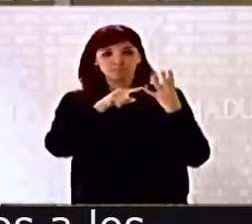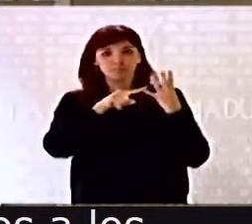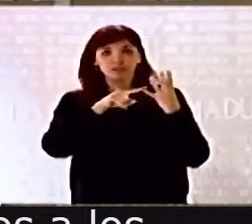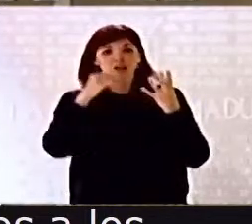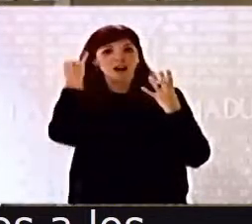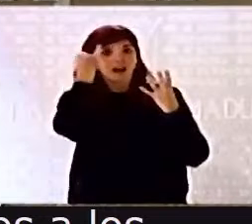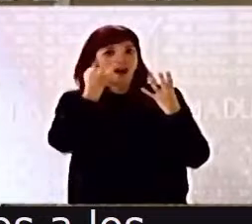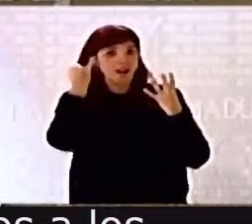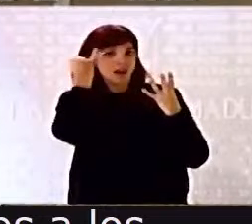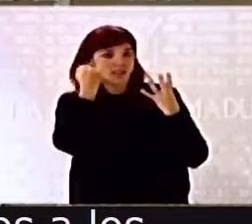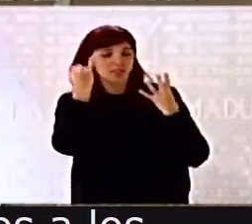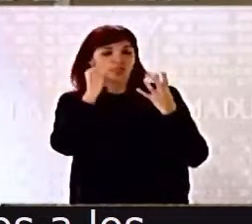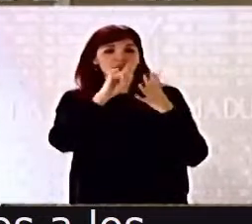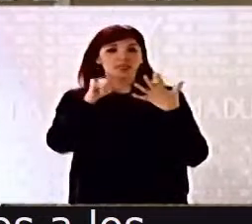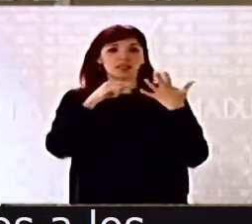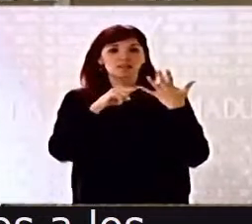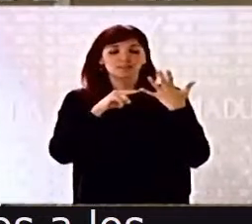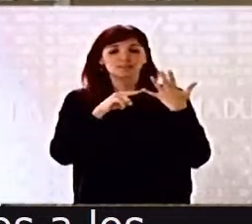Jaraíz de la Vera,